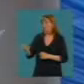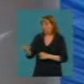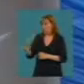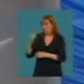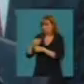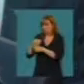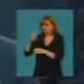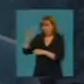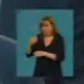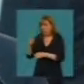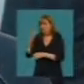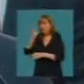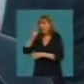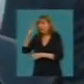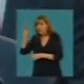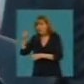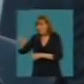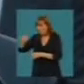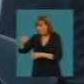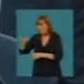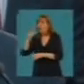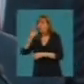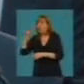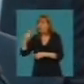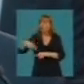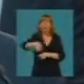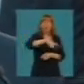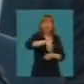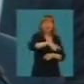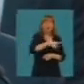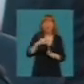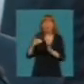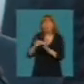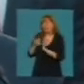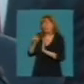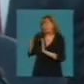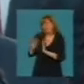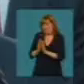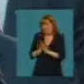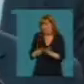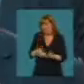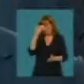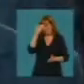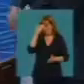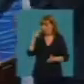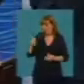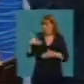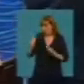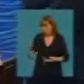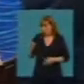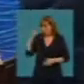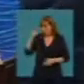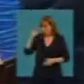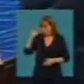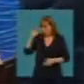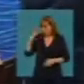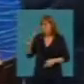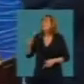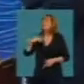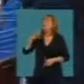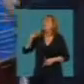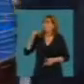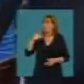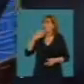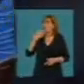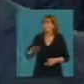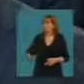nombrado, cumpliendo y haciendo cumplir en cuanto de vos dependa la Constitución de la Nación Argentina. Sí, juro. Si